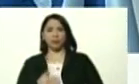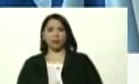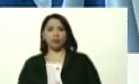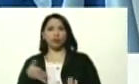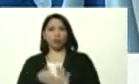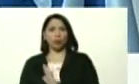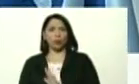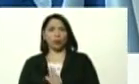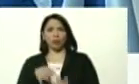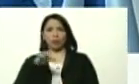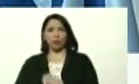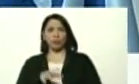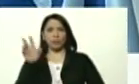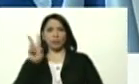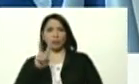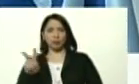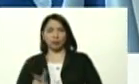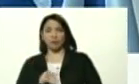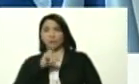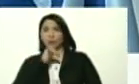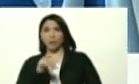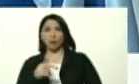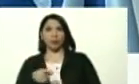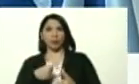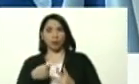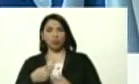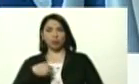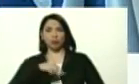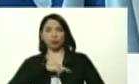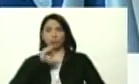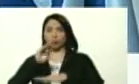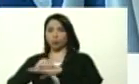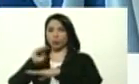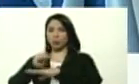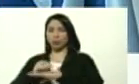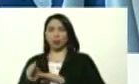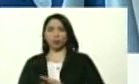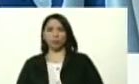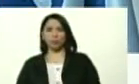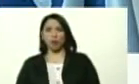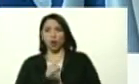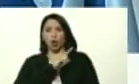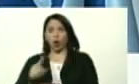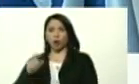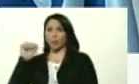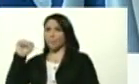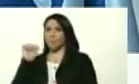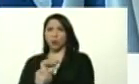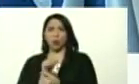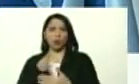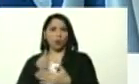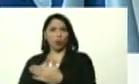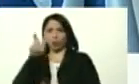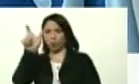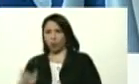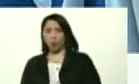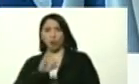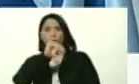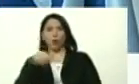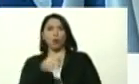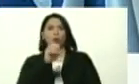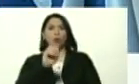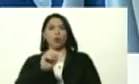venezolano. Informamos entonces que hemos solicitado órdenes de aprehensión en contra del ciudadano José